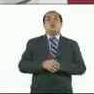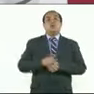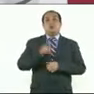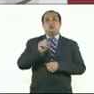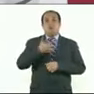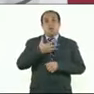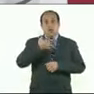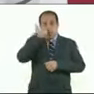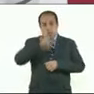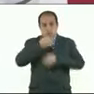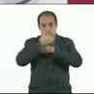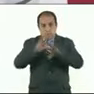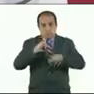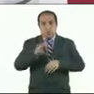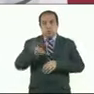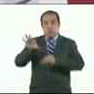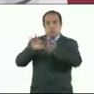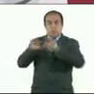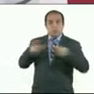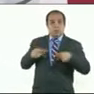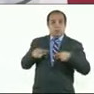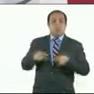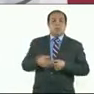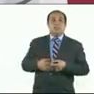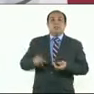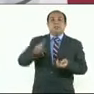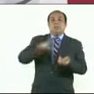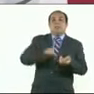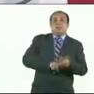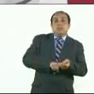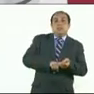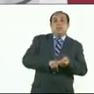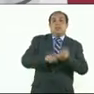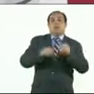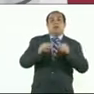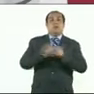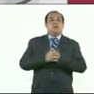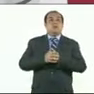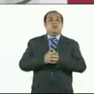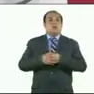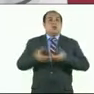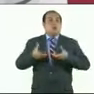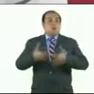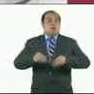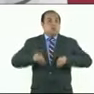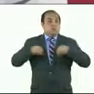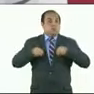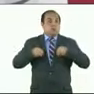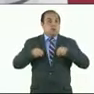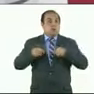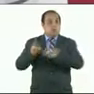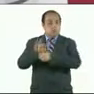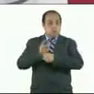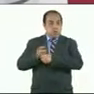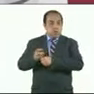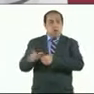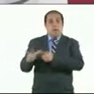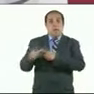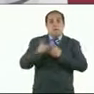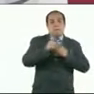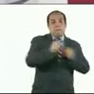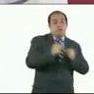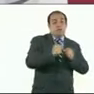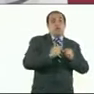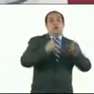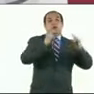personas que se encuentran en vía pública y poderles darle atención de permanente para invitarlos y permanecer en un albergue, en un lugar